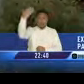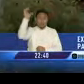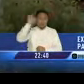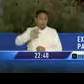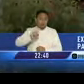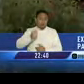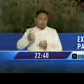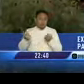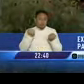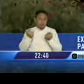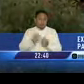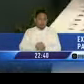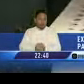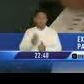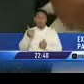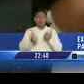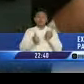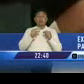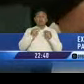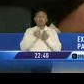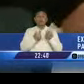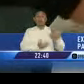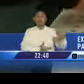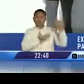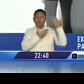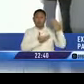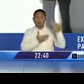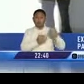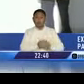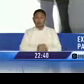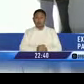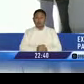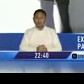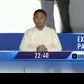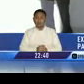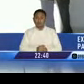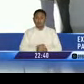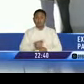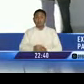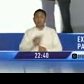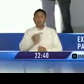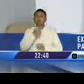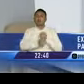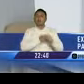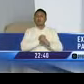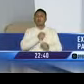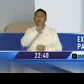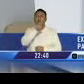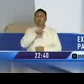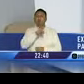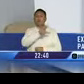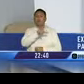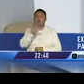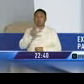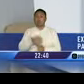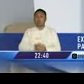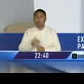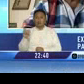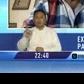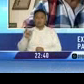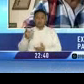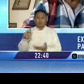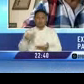y la cantidad de postulantes y movimientos políticos que se espera tener en las elecciones seccionales del 2023 pone en duda esta